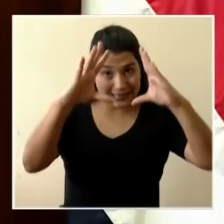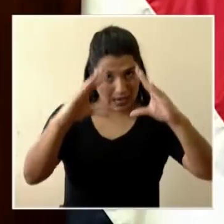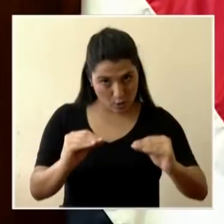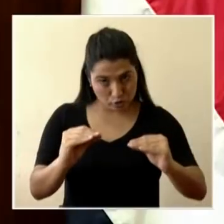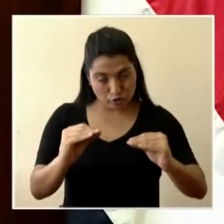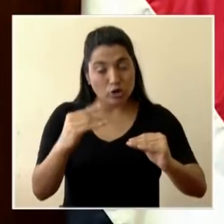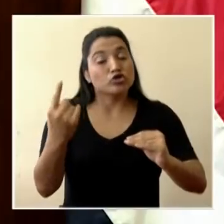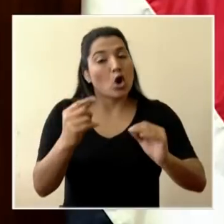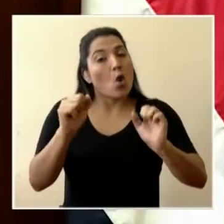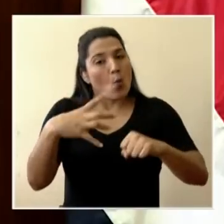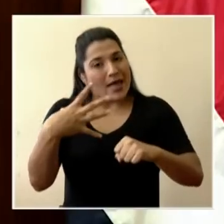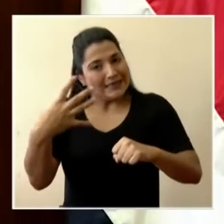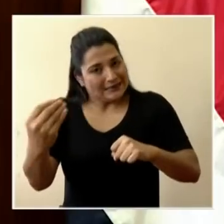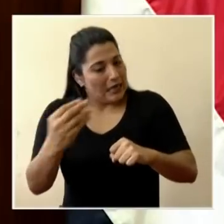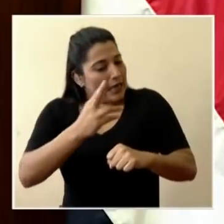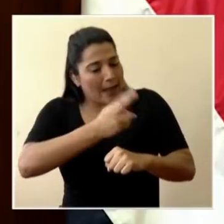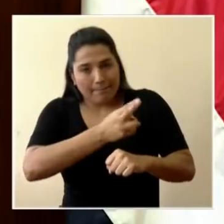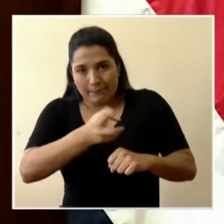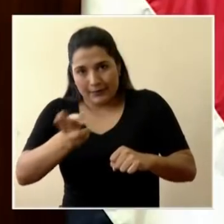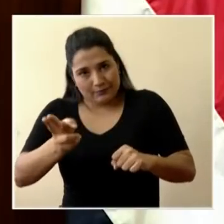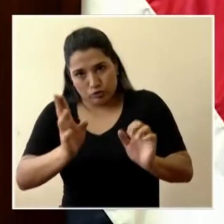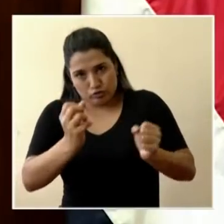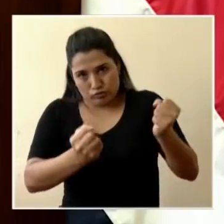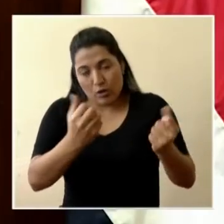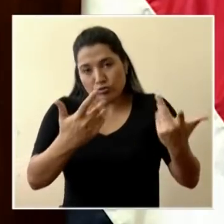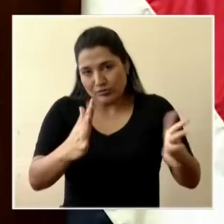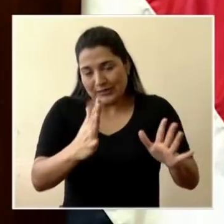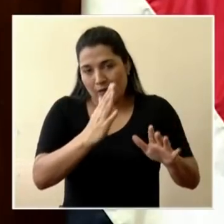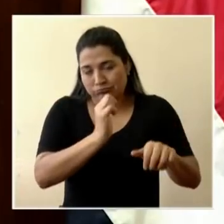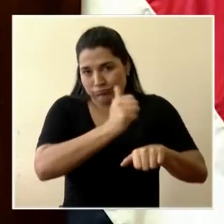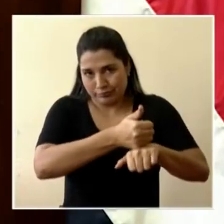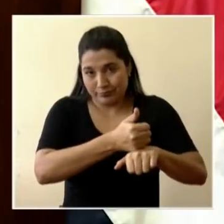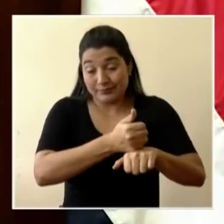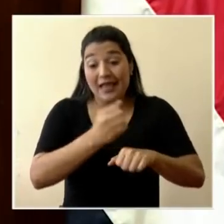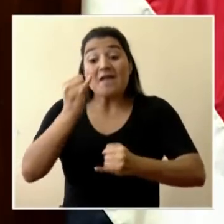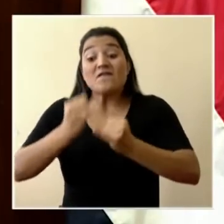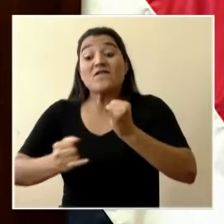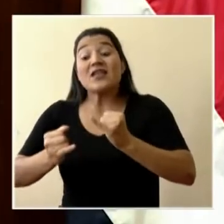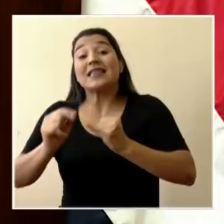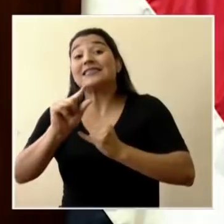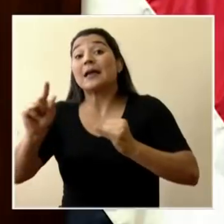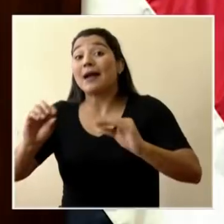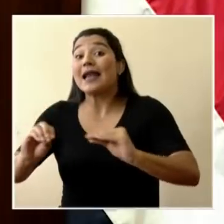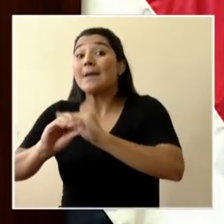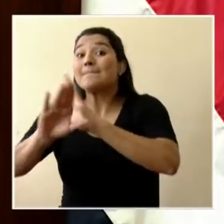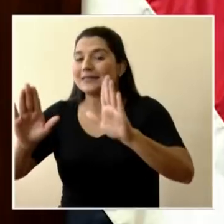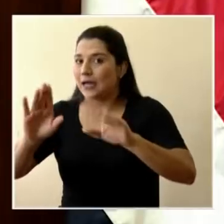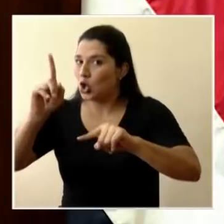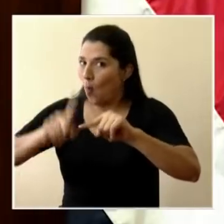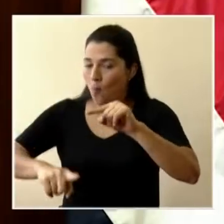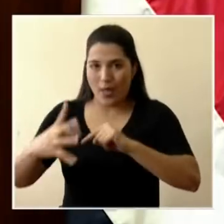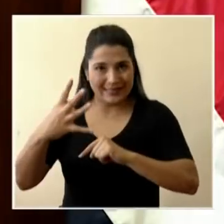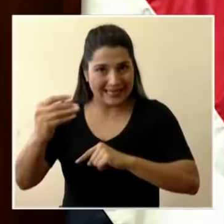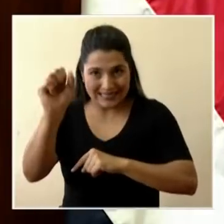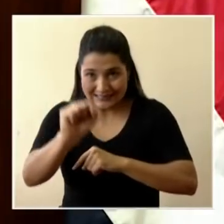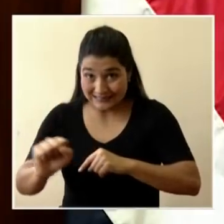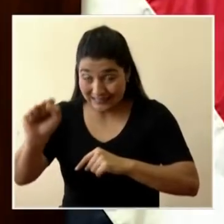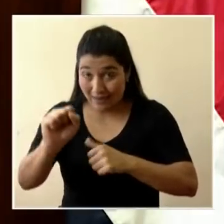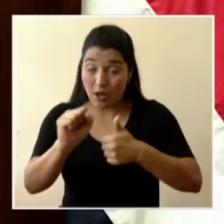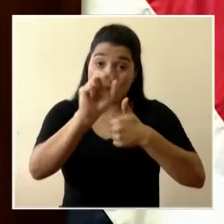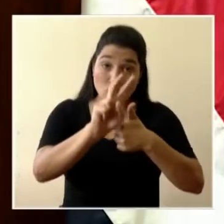y se mantienen las mismas excepciones que ya se han establecido. Y los fines de semana en el día no circulan los sábados las pares y